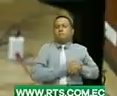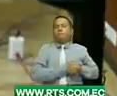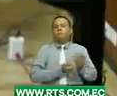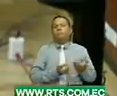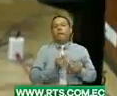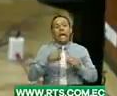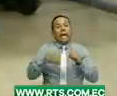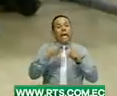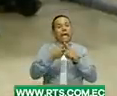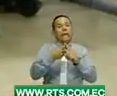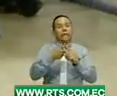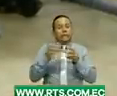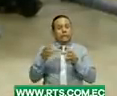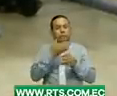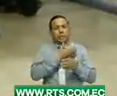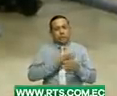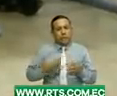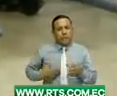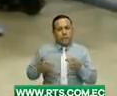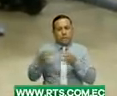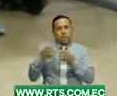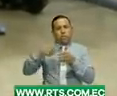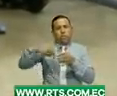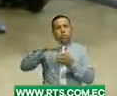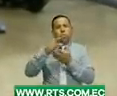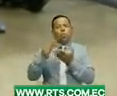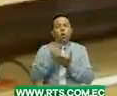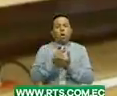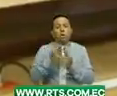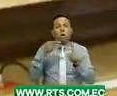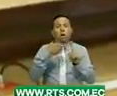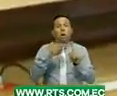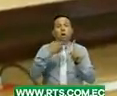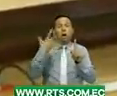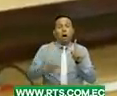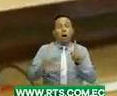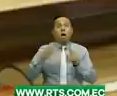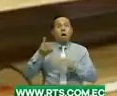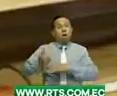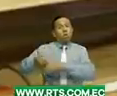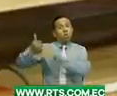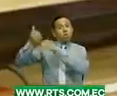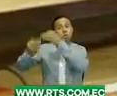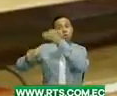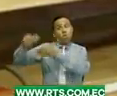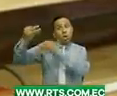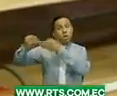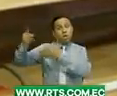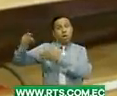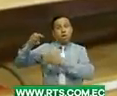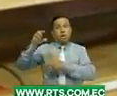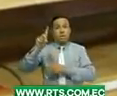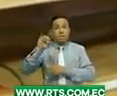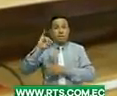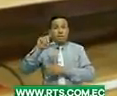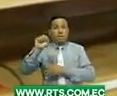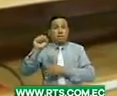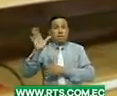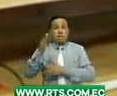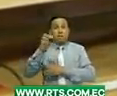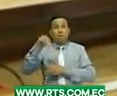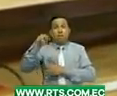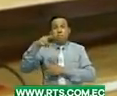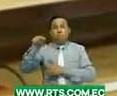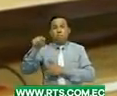Guayas, deberá pasar de lado acusador al de acusado, una vez que la jueza de la Corte Nacional de Justicia, Dilsa Muñoz, dictó auto